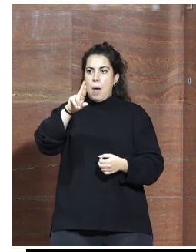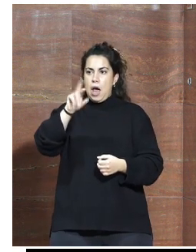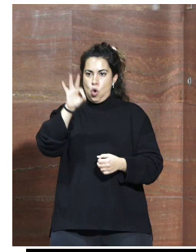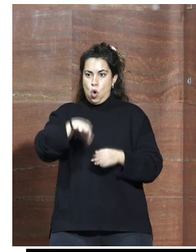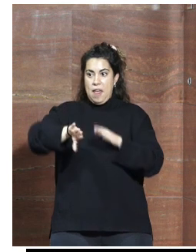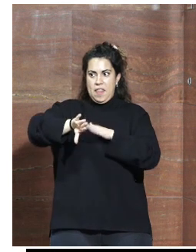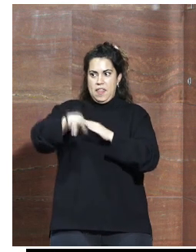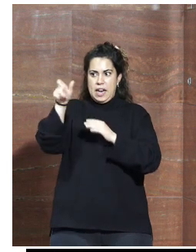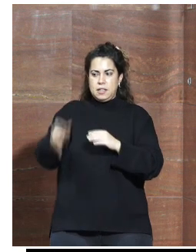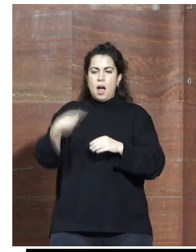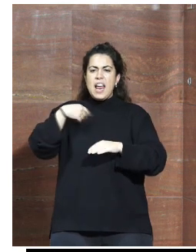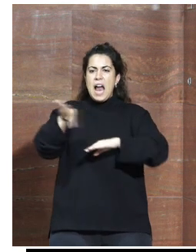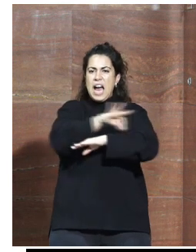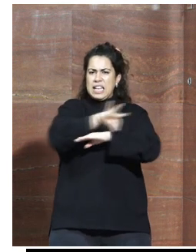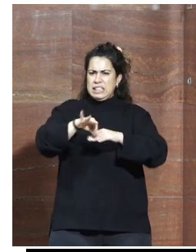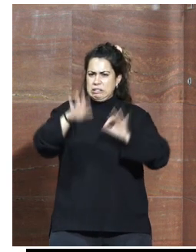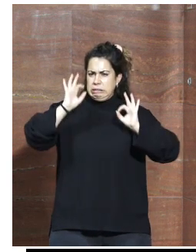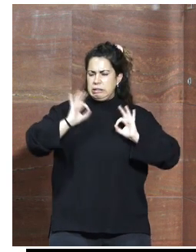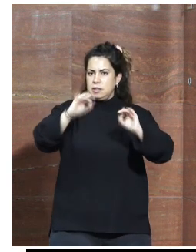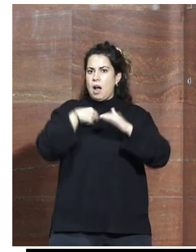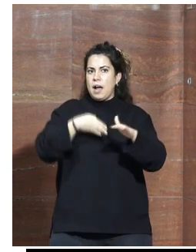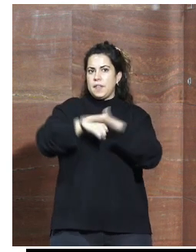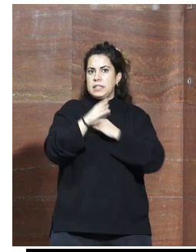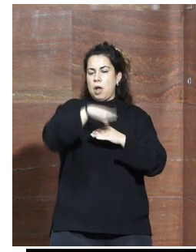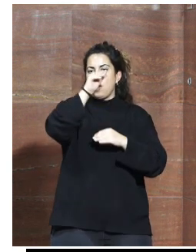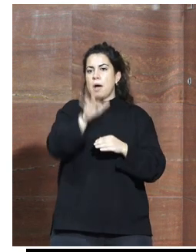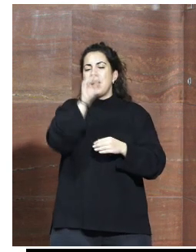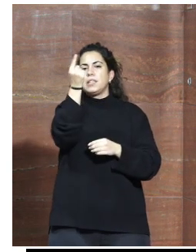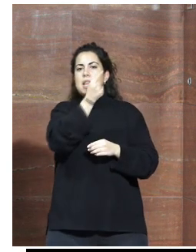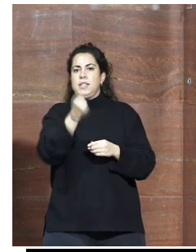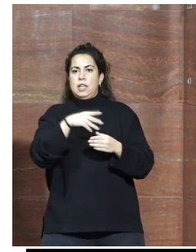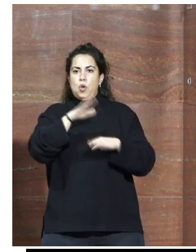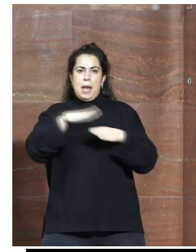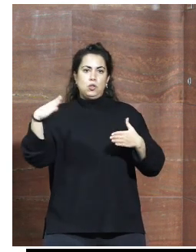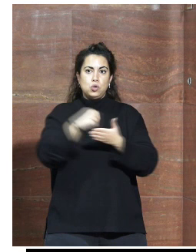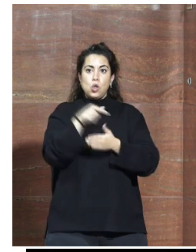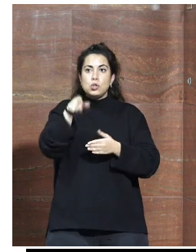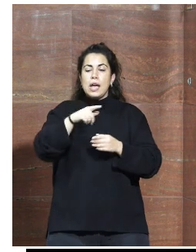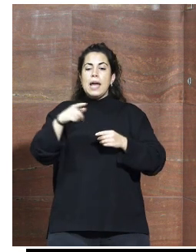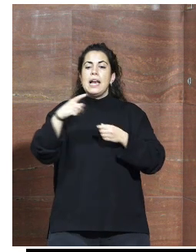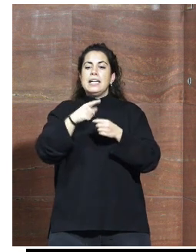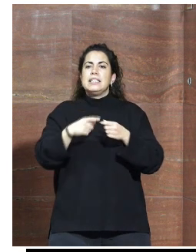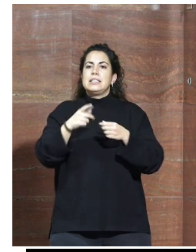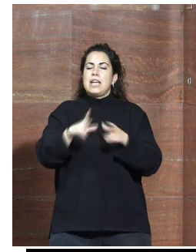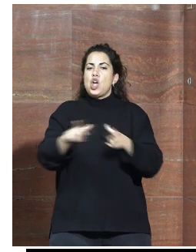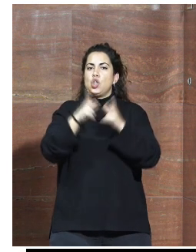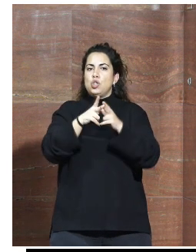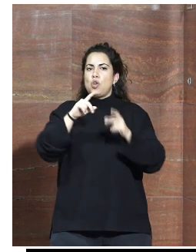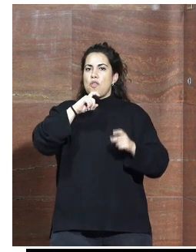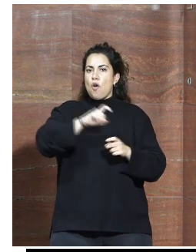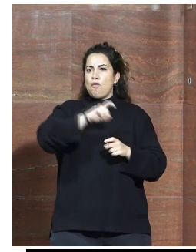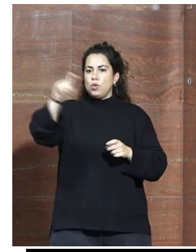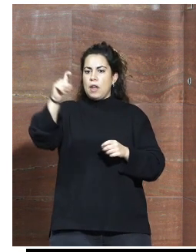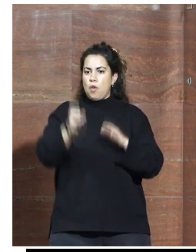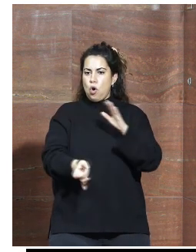que es arquitecto experto en accesibilidad universal y diseño para todos. Es socio fundador y director ejecutivo de ACEDES,